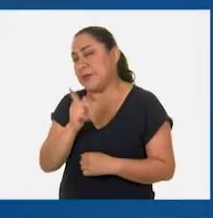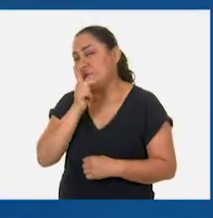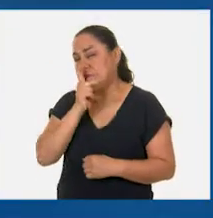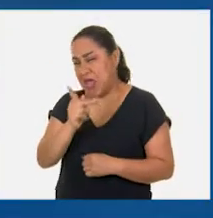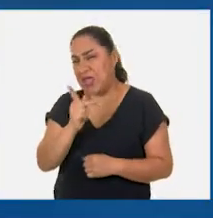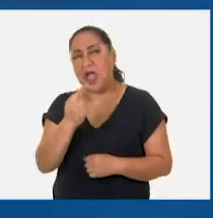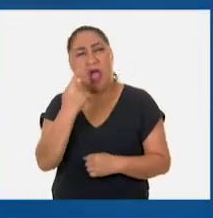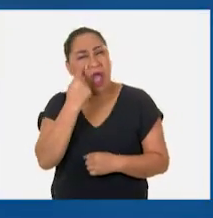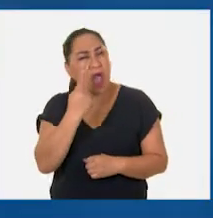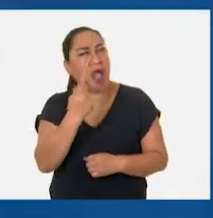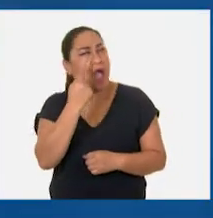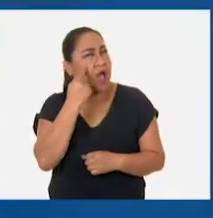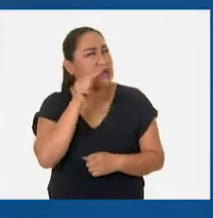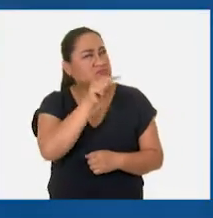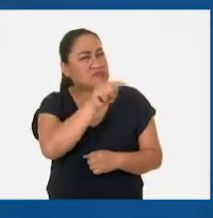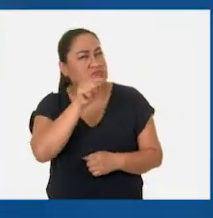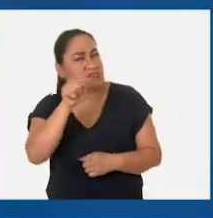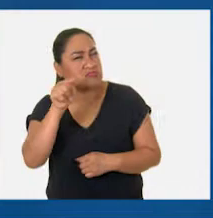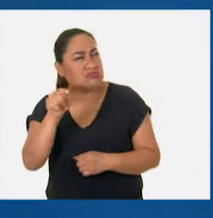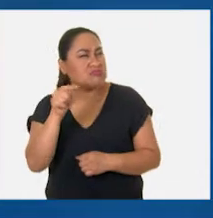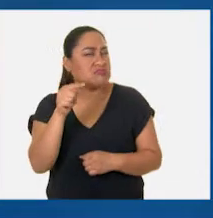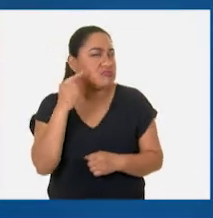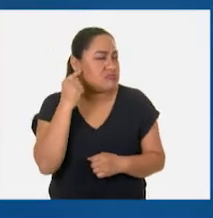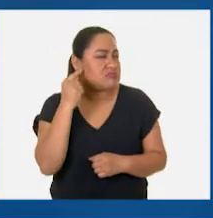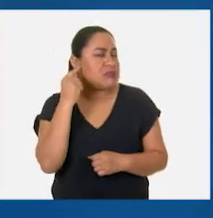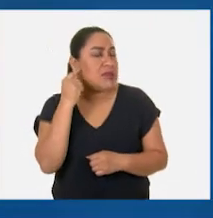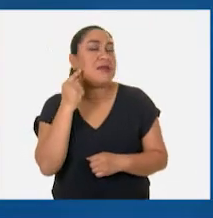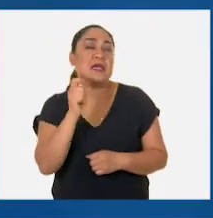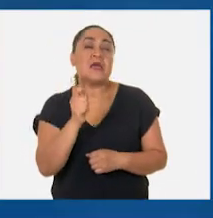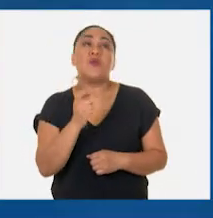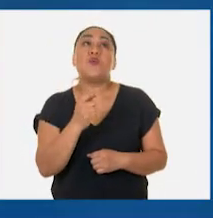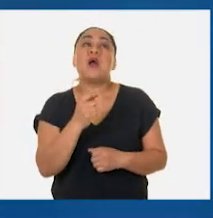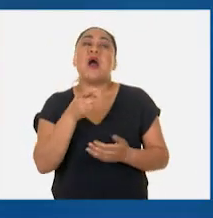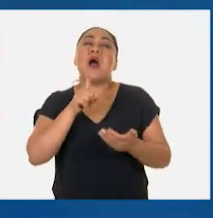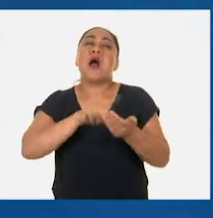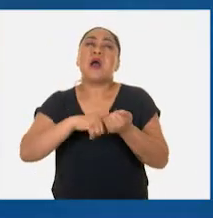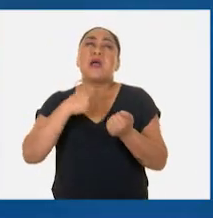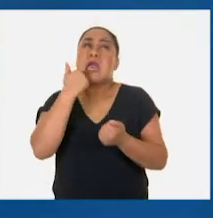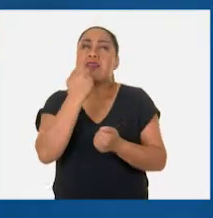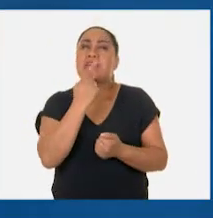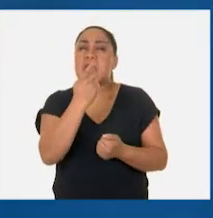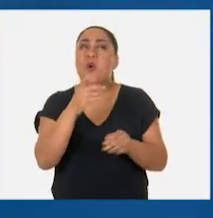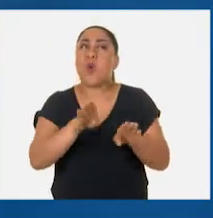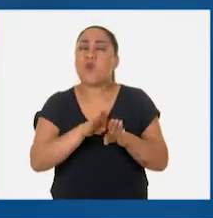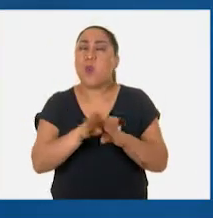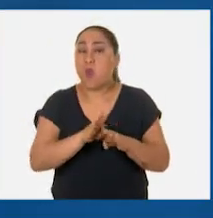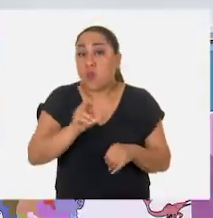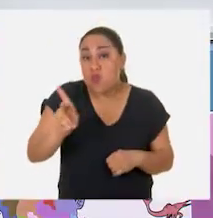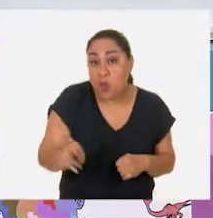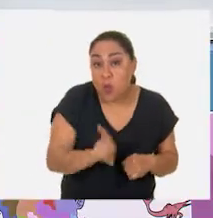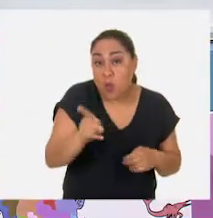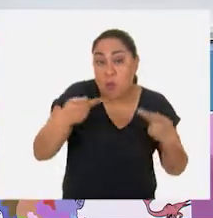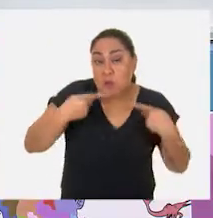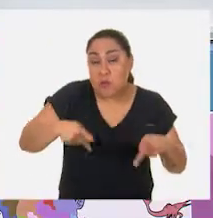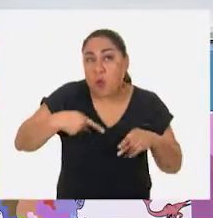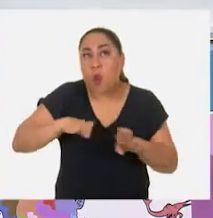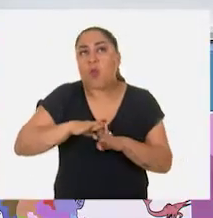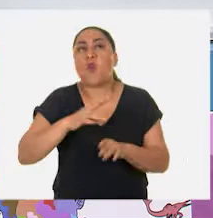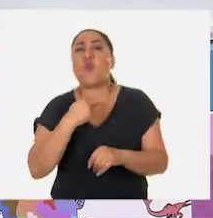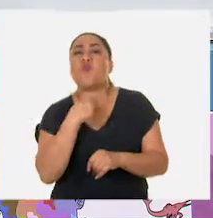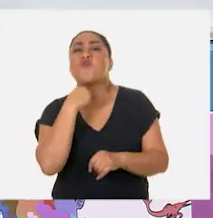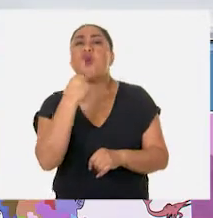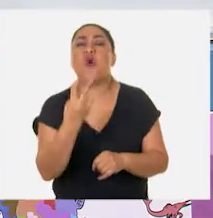muy escuchada. Y creo que es algo así como la voz del pueblo, pero no estoy muy seguro. Más o menos, está